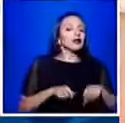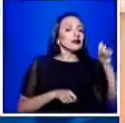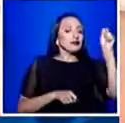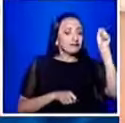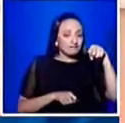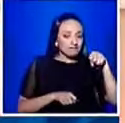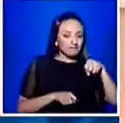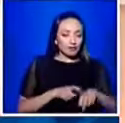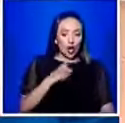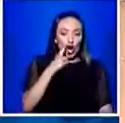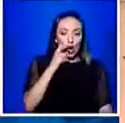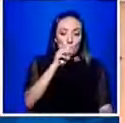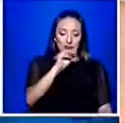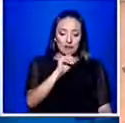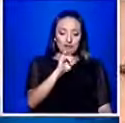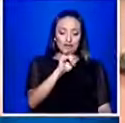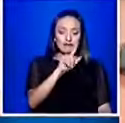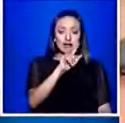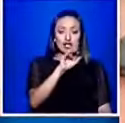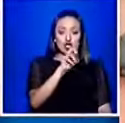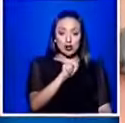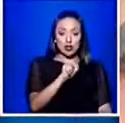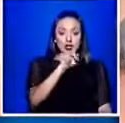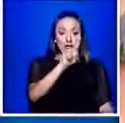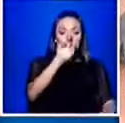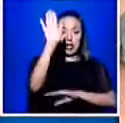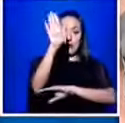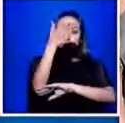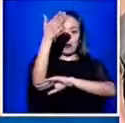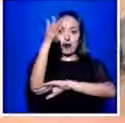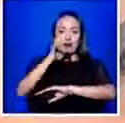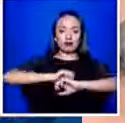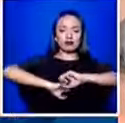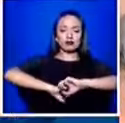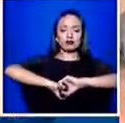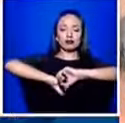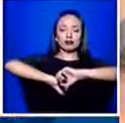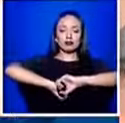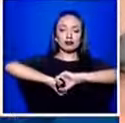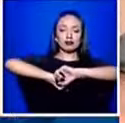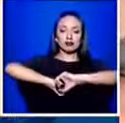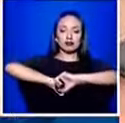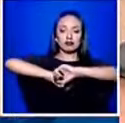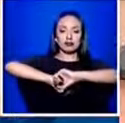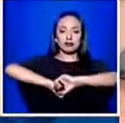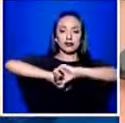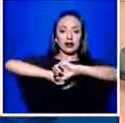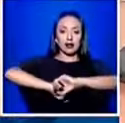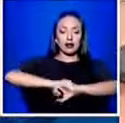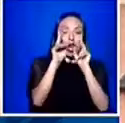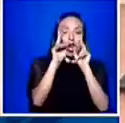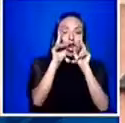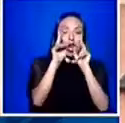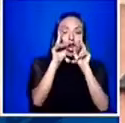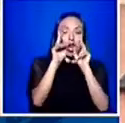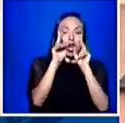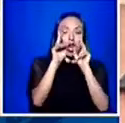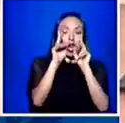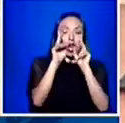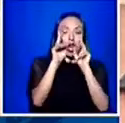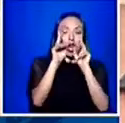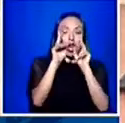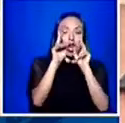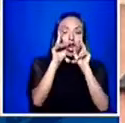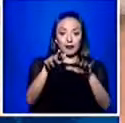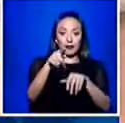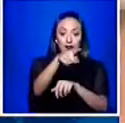el señor Milton Chávez, él es el abanderado, el porte estandarte del Ecuador y él es una persona... Bueno, esto